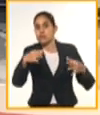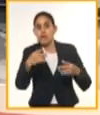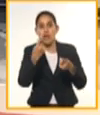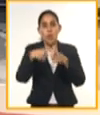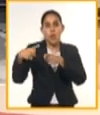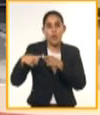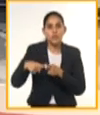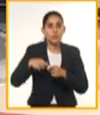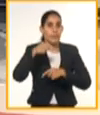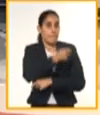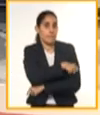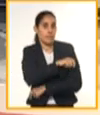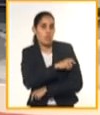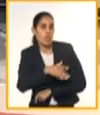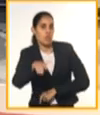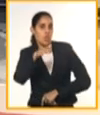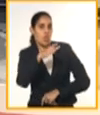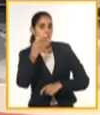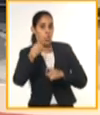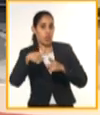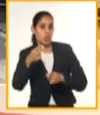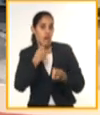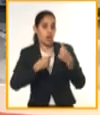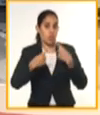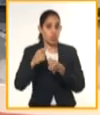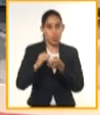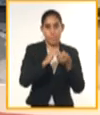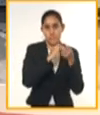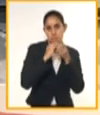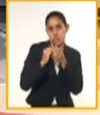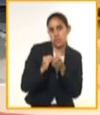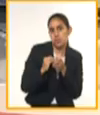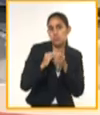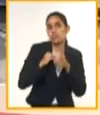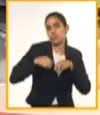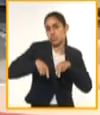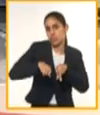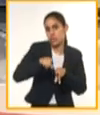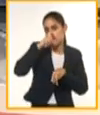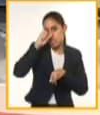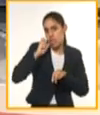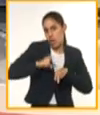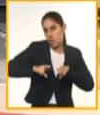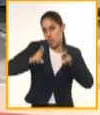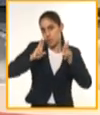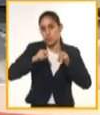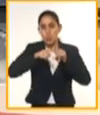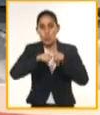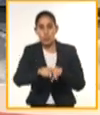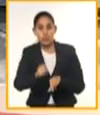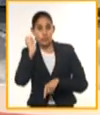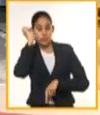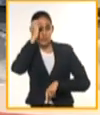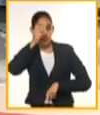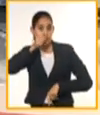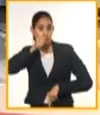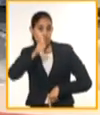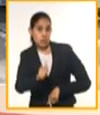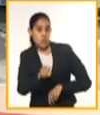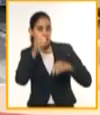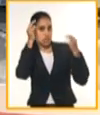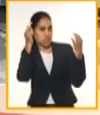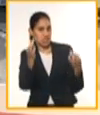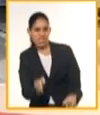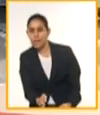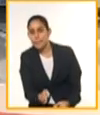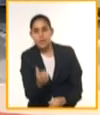más seguidores de Trump, su merecido. Ahí hay una cosa que destaca, aunque por supuesto Trump se roba siempre el show, ¿no?